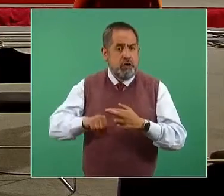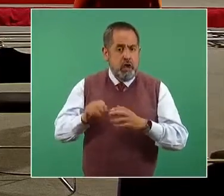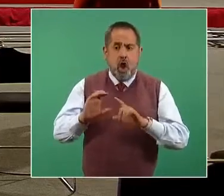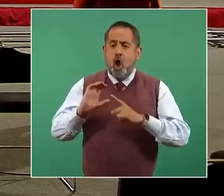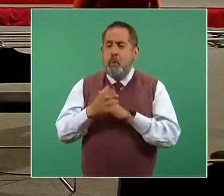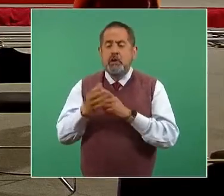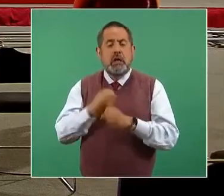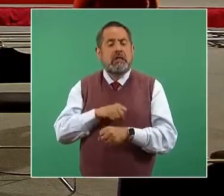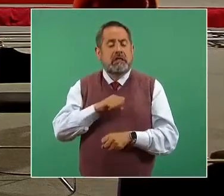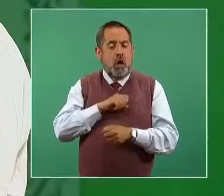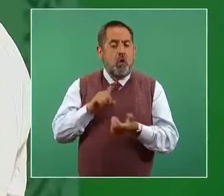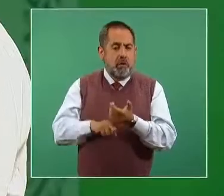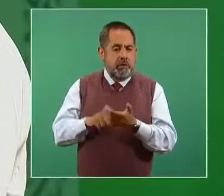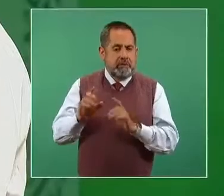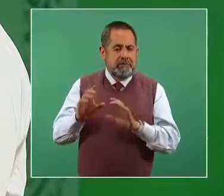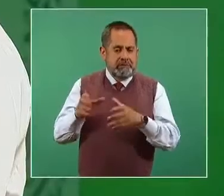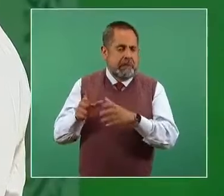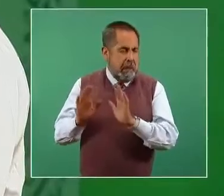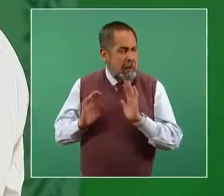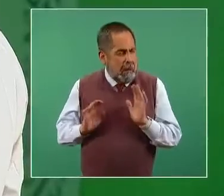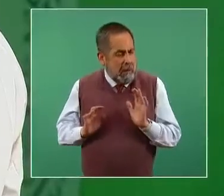de Salud Pública del Consejo.